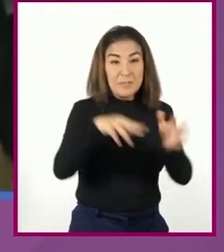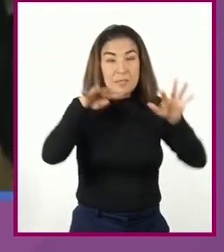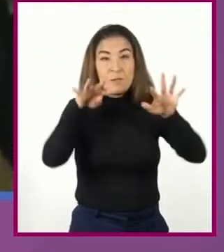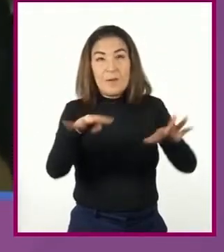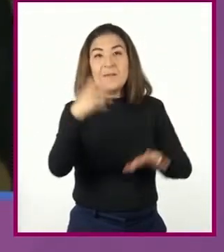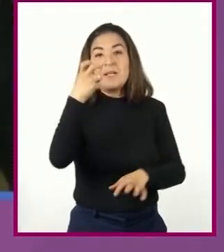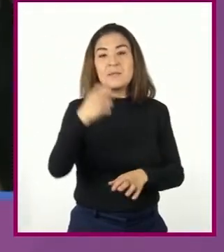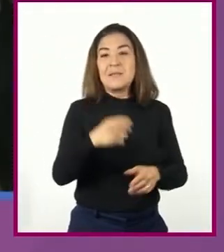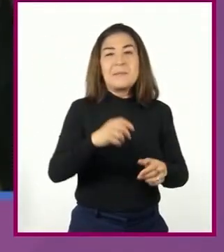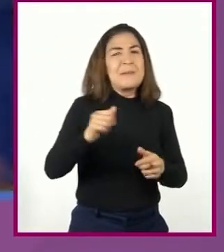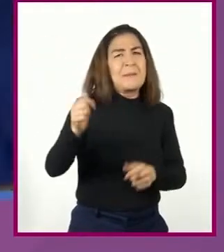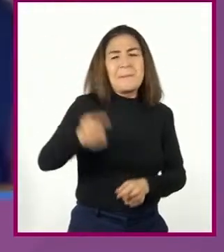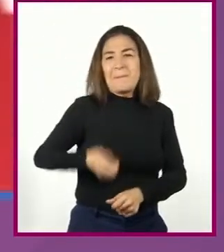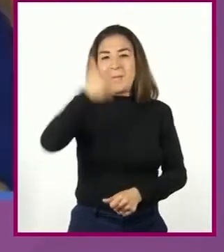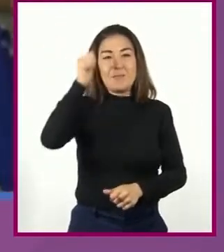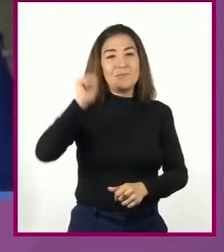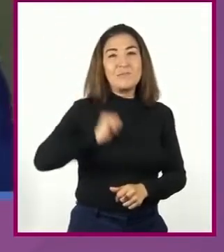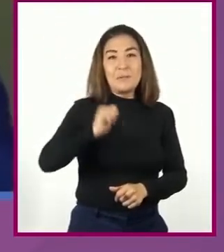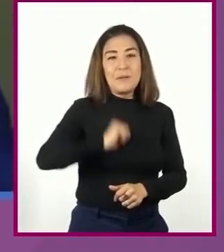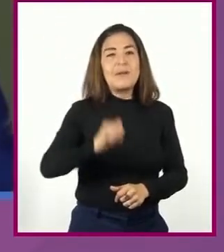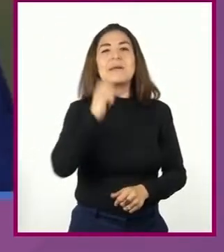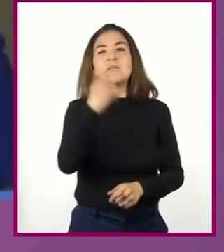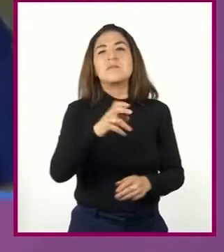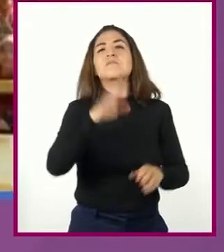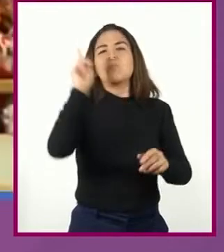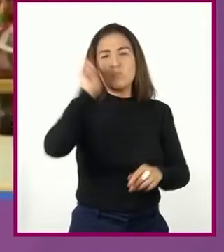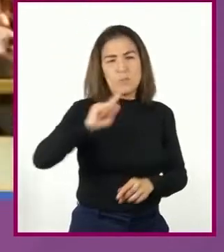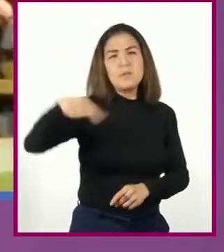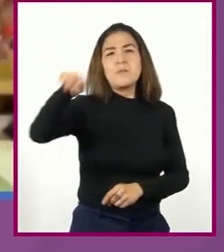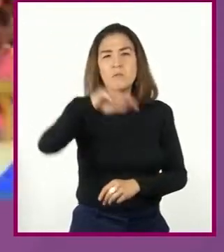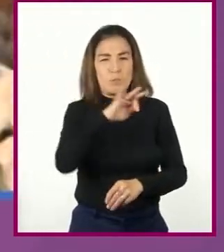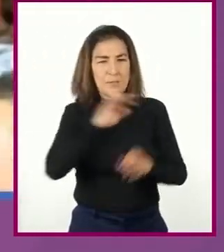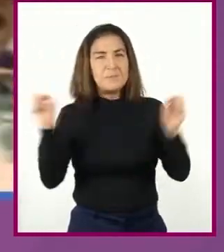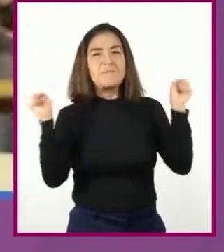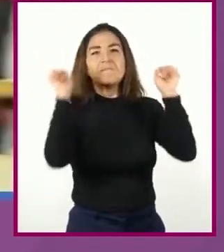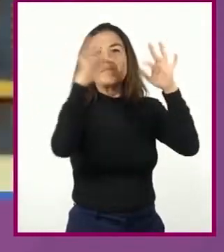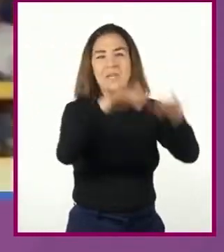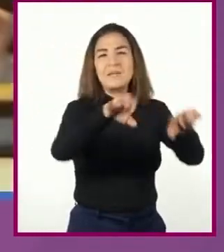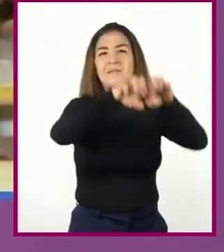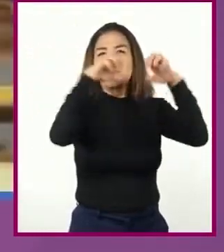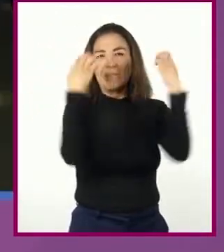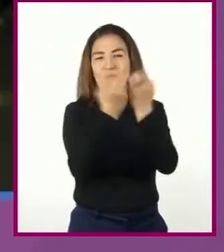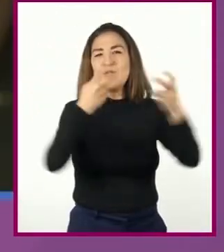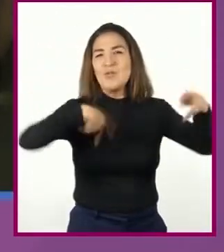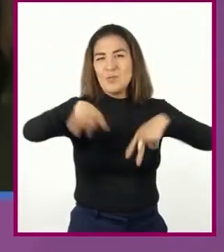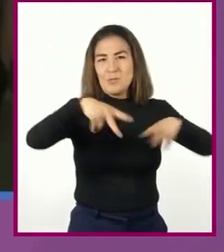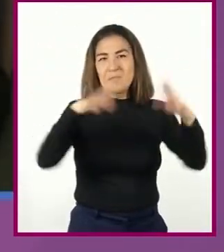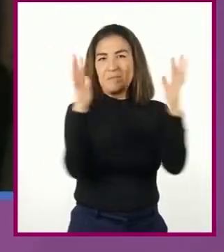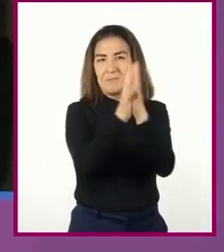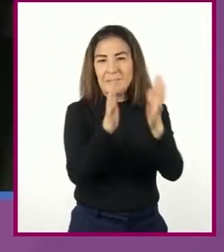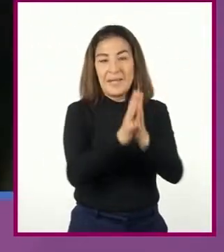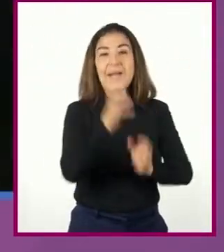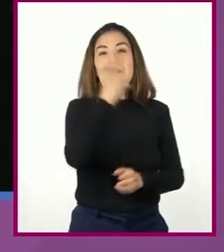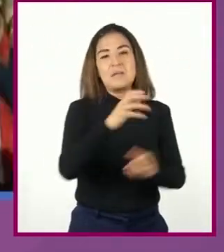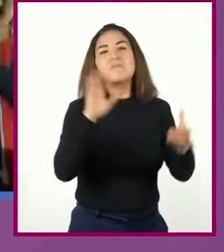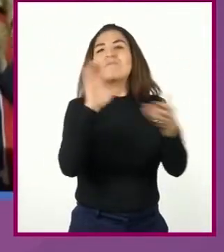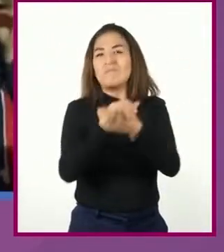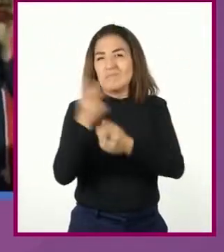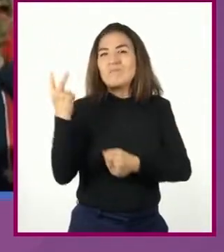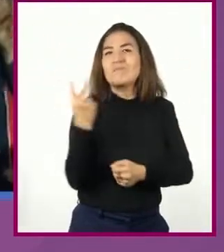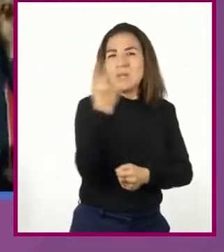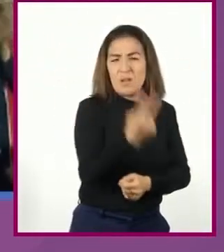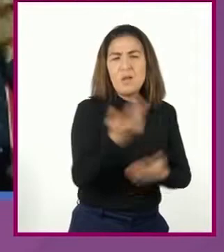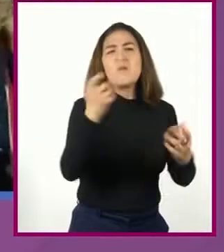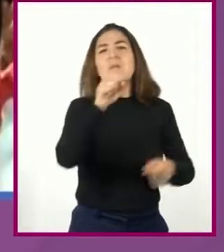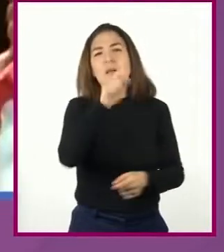desde hace 40 años, que las mujeres podrán asistir al estadio a un partido de fútbol, acompañando a sus esposos o